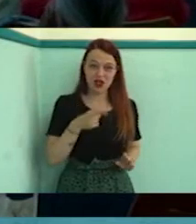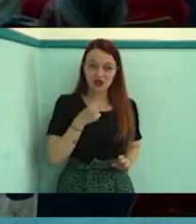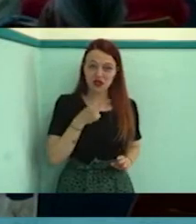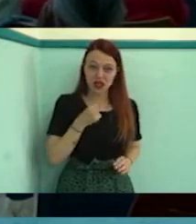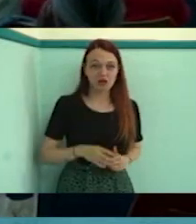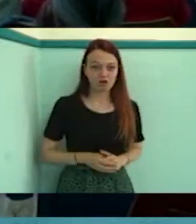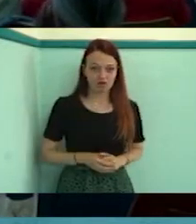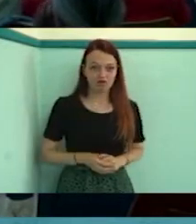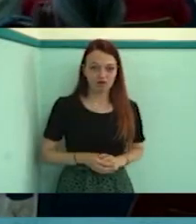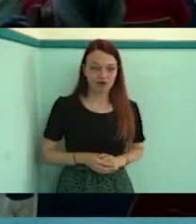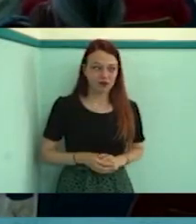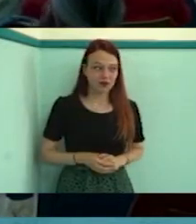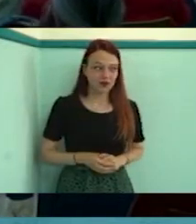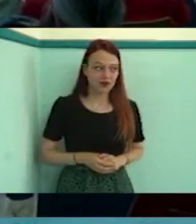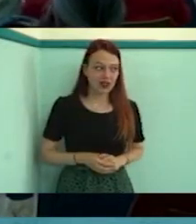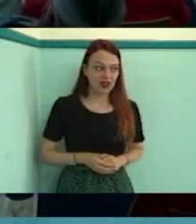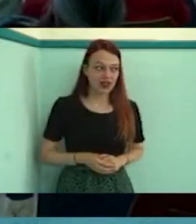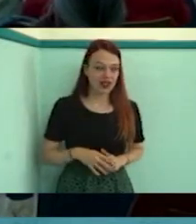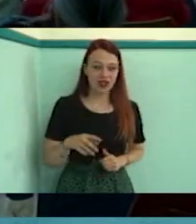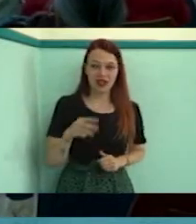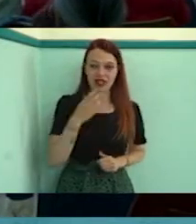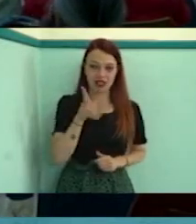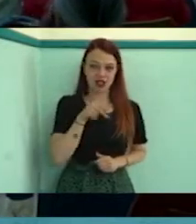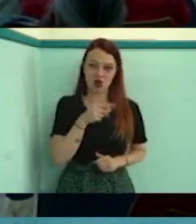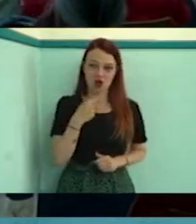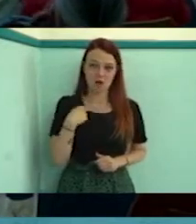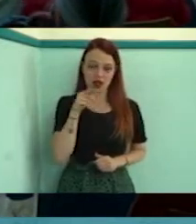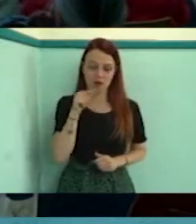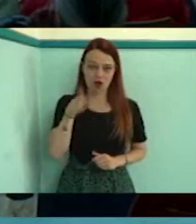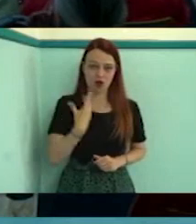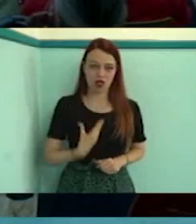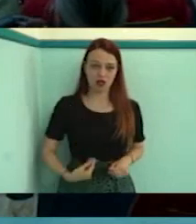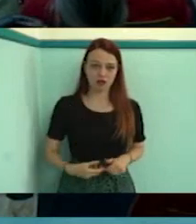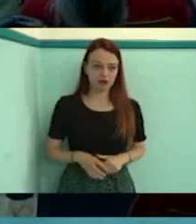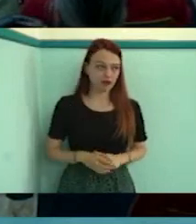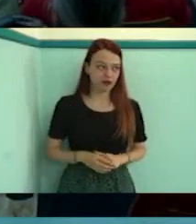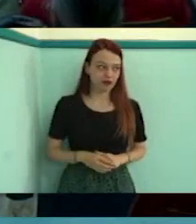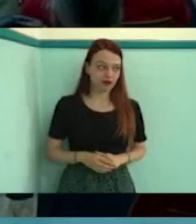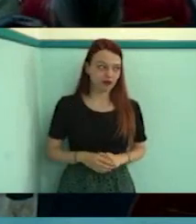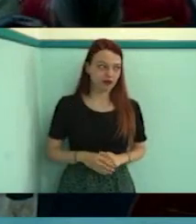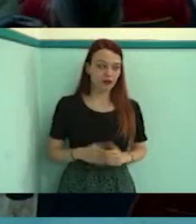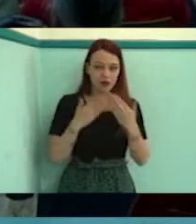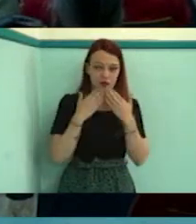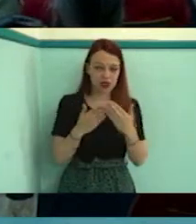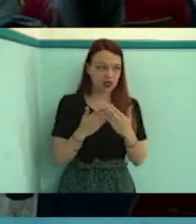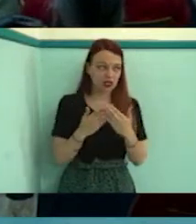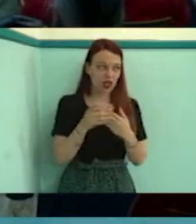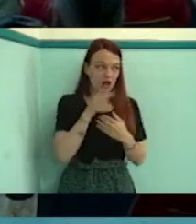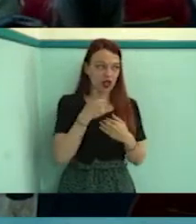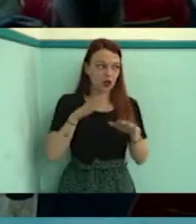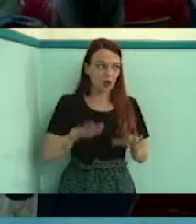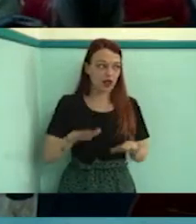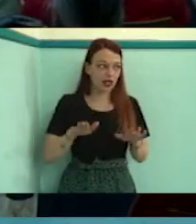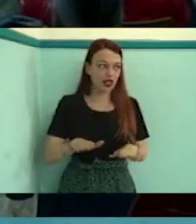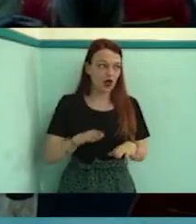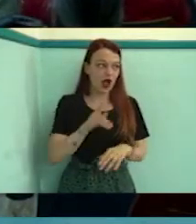gustado si es que no no me lo digáis que luego me voy con una bajona pues Oye que muchísimas gracias Bueno yo ahora me voy a quedar por aquí un poco y